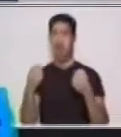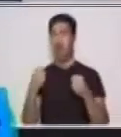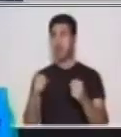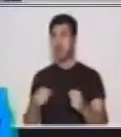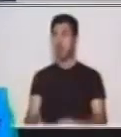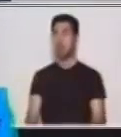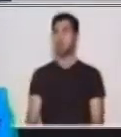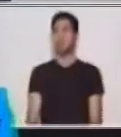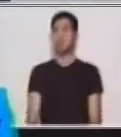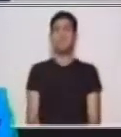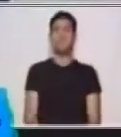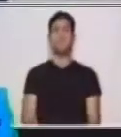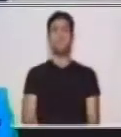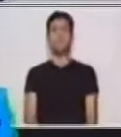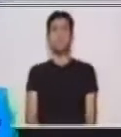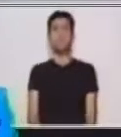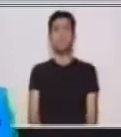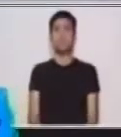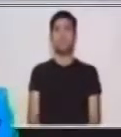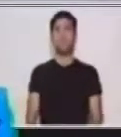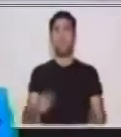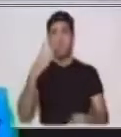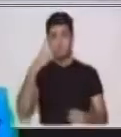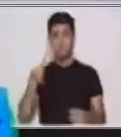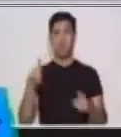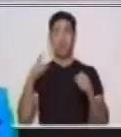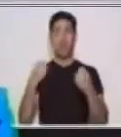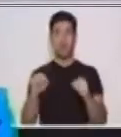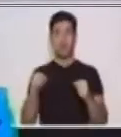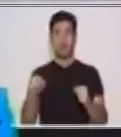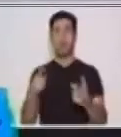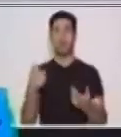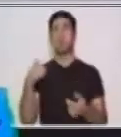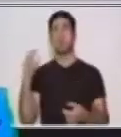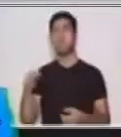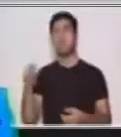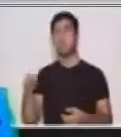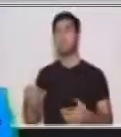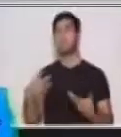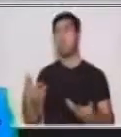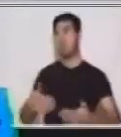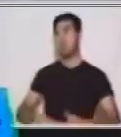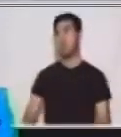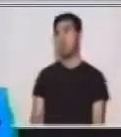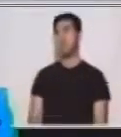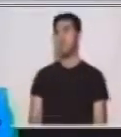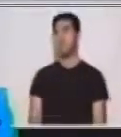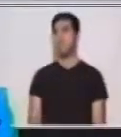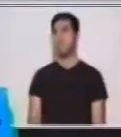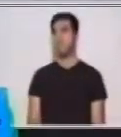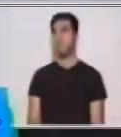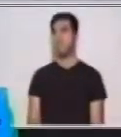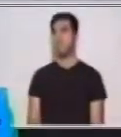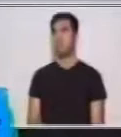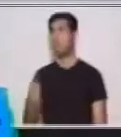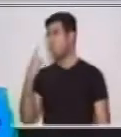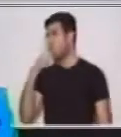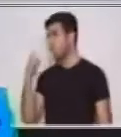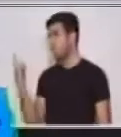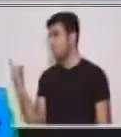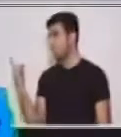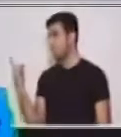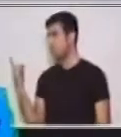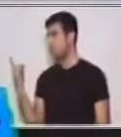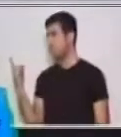Para la construcción del prisma rectangular vamos a necesitar ¿cuántos rectángulos necesitamos para hacer su